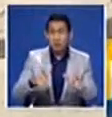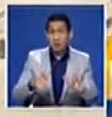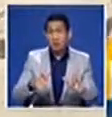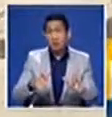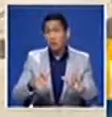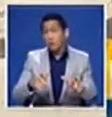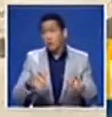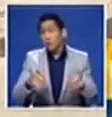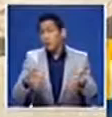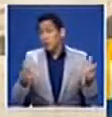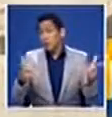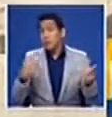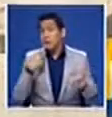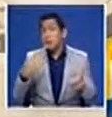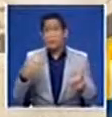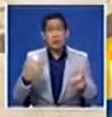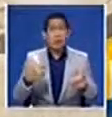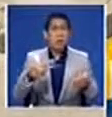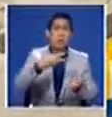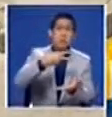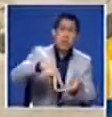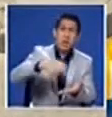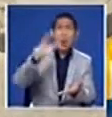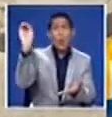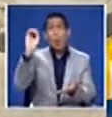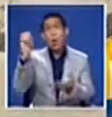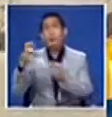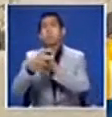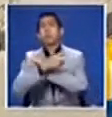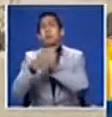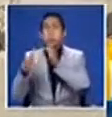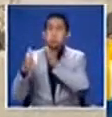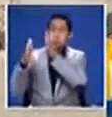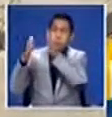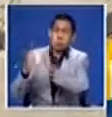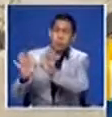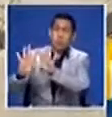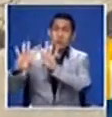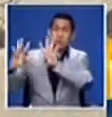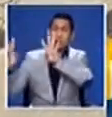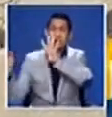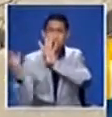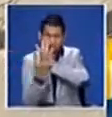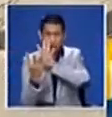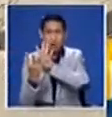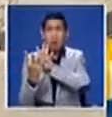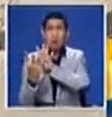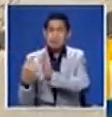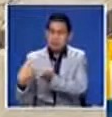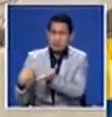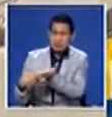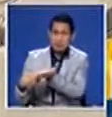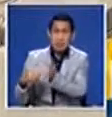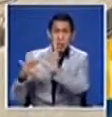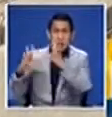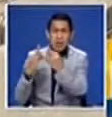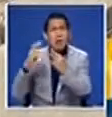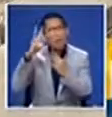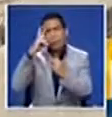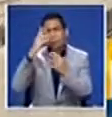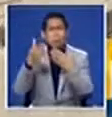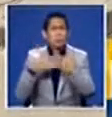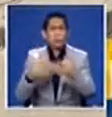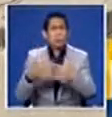o velorio, cualquier evento que tenga la comunidad son atacados por los delincuentes. Karina Mora se encontraba